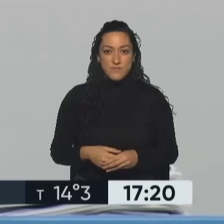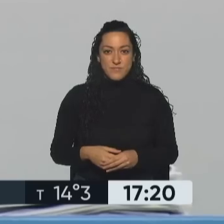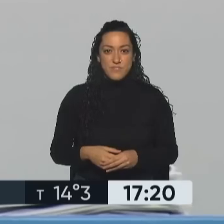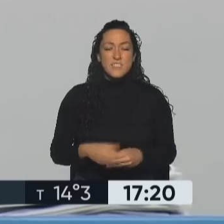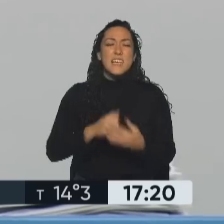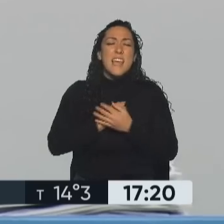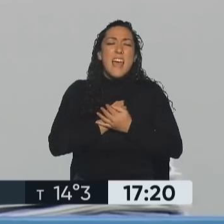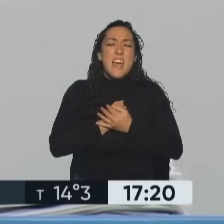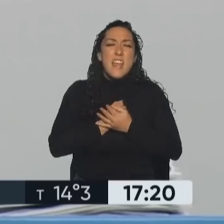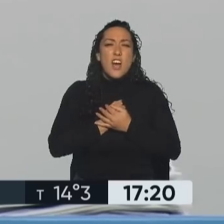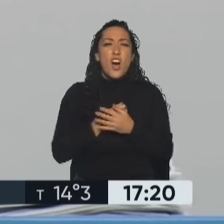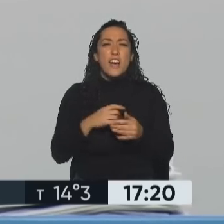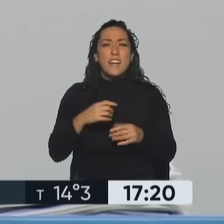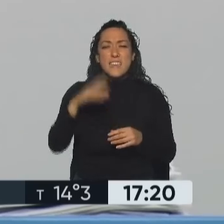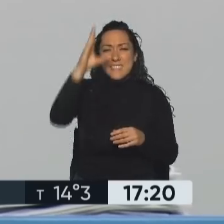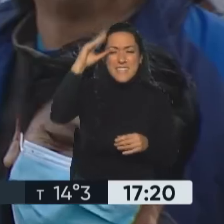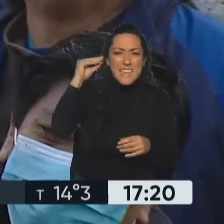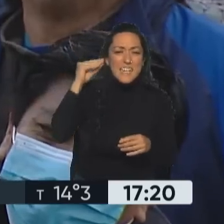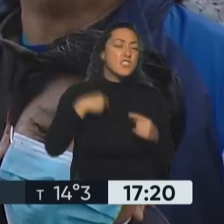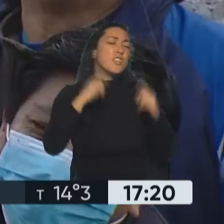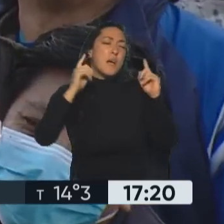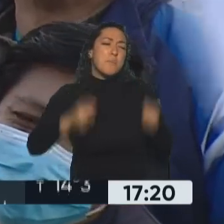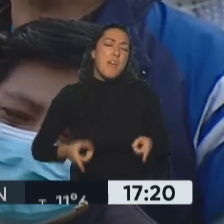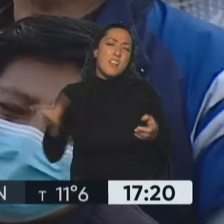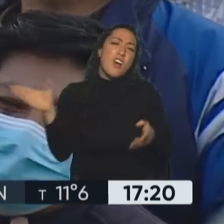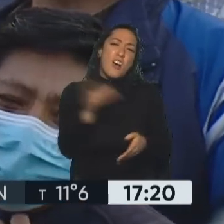Yo también los quiero mucho a todos y a todas. ¿Cómo están?